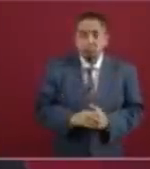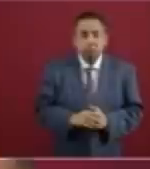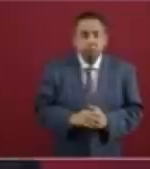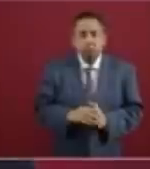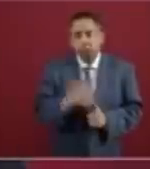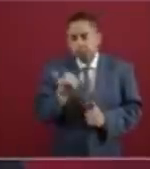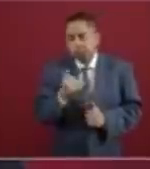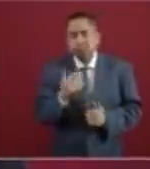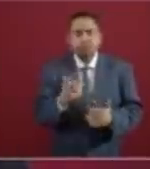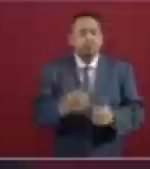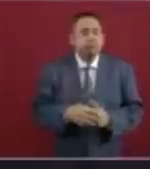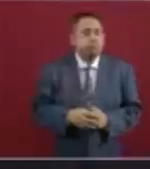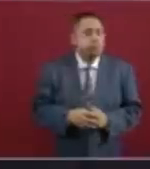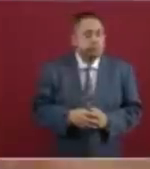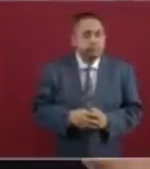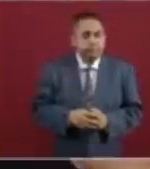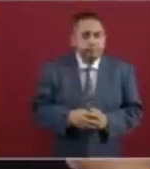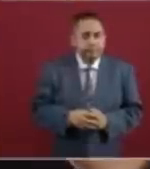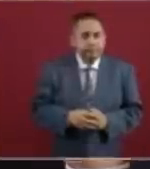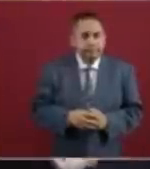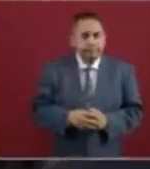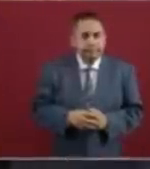y